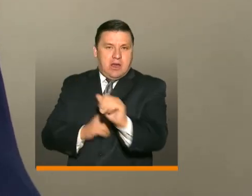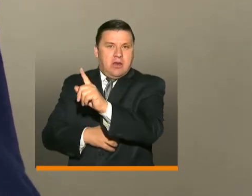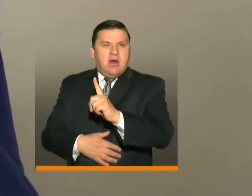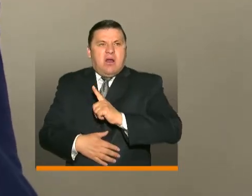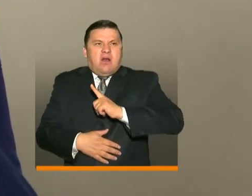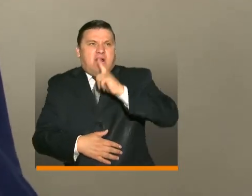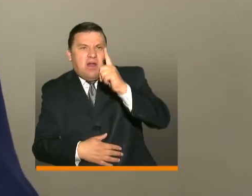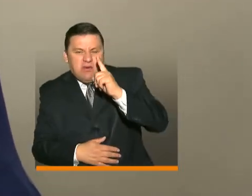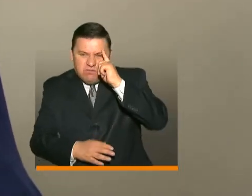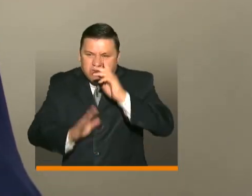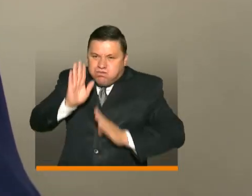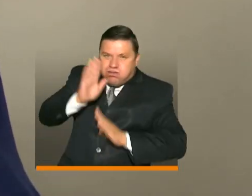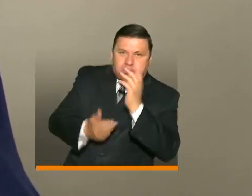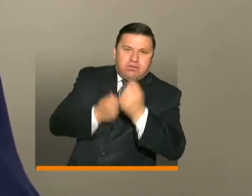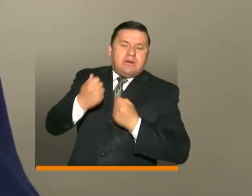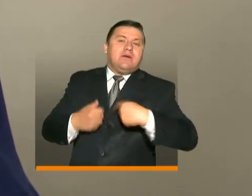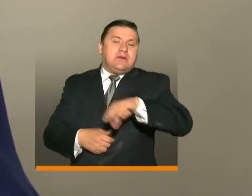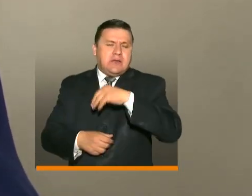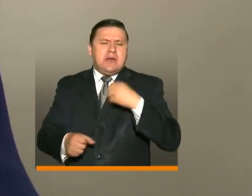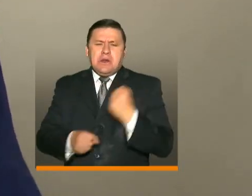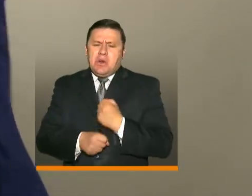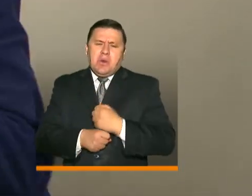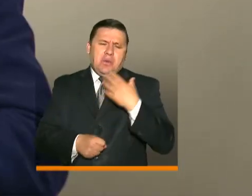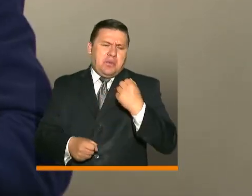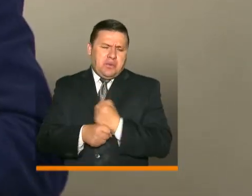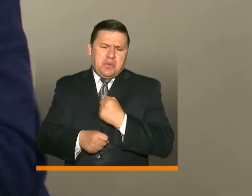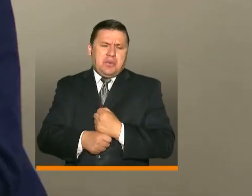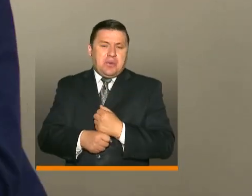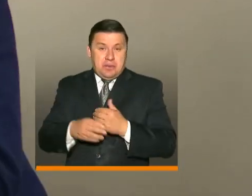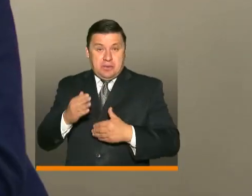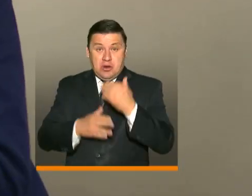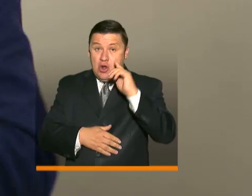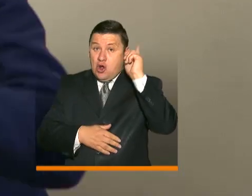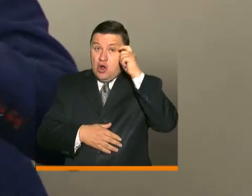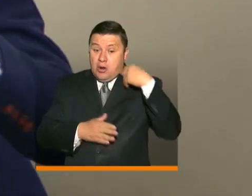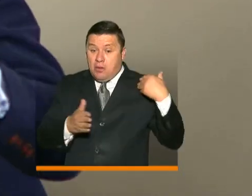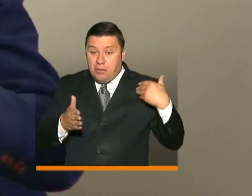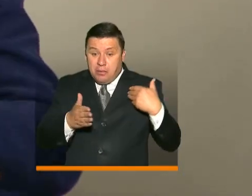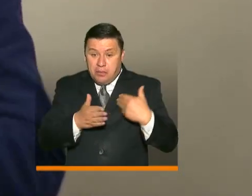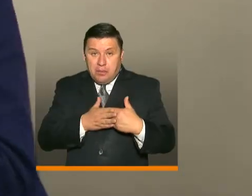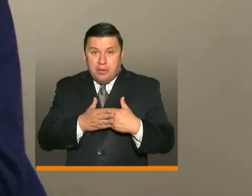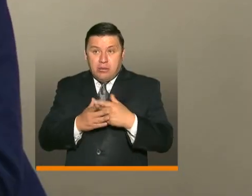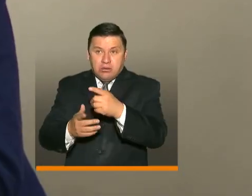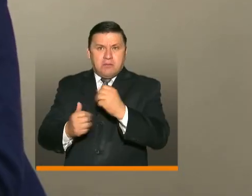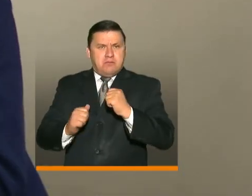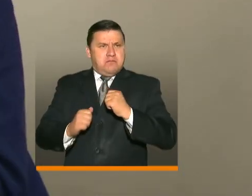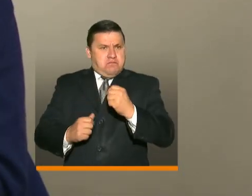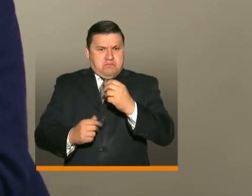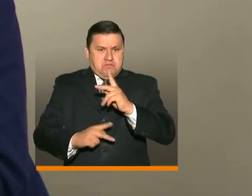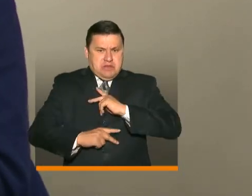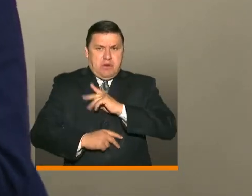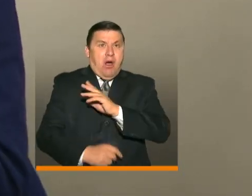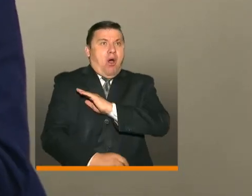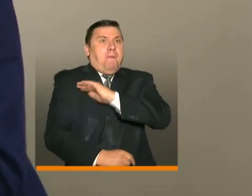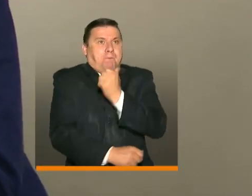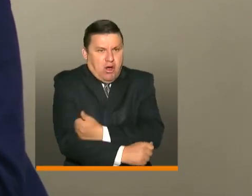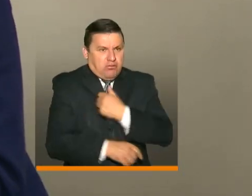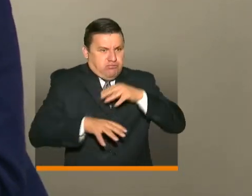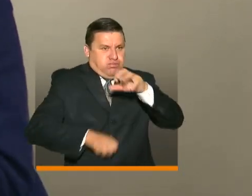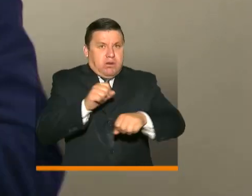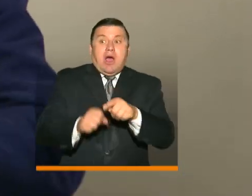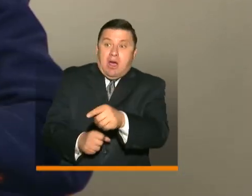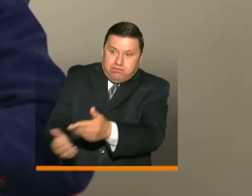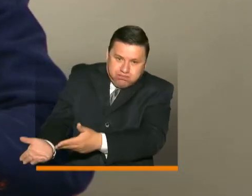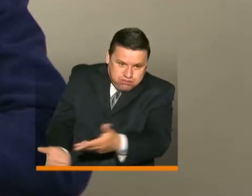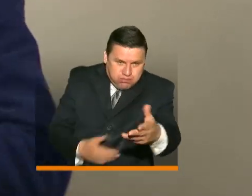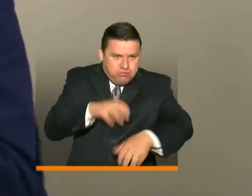lideran emprendimientos. Hemos trabajado mucho desde el inicio del gobierno con nuestro programa Empodera, que ha sido uno de sus programas de mujer emprendedora que